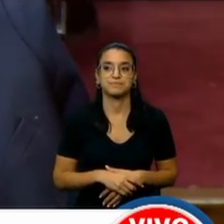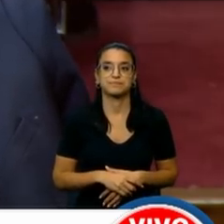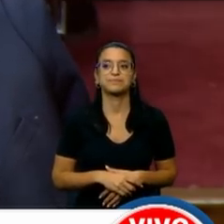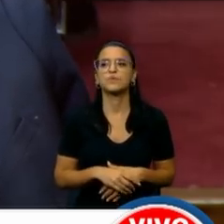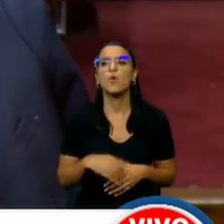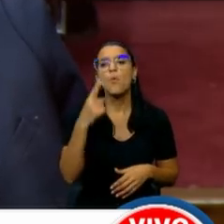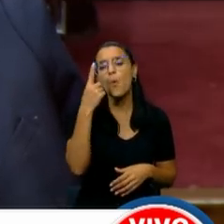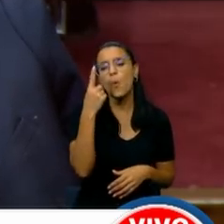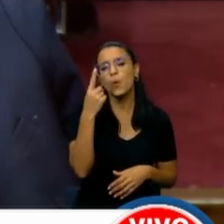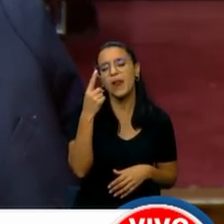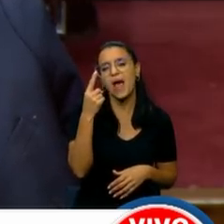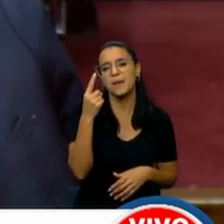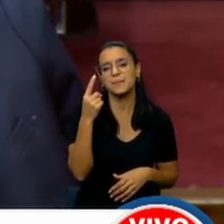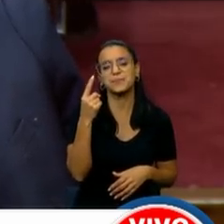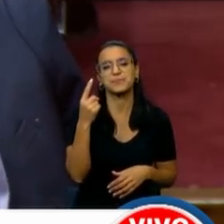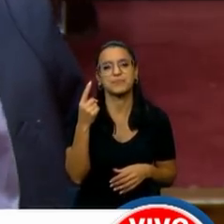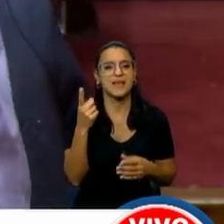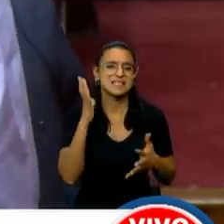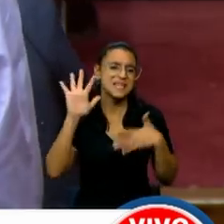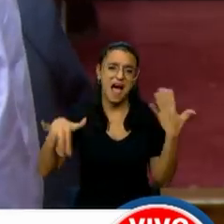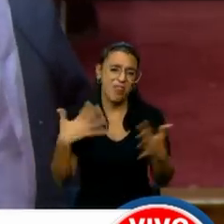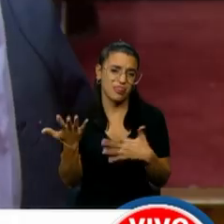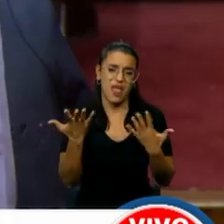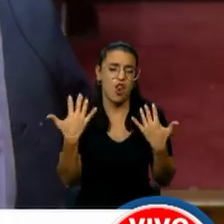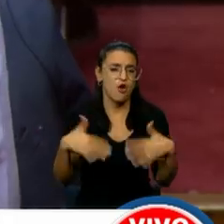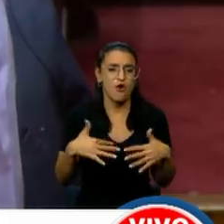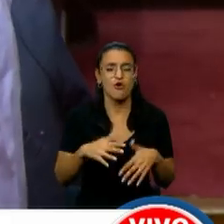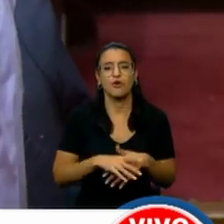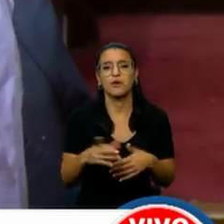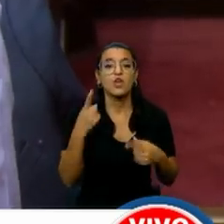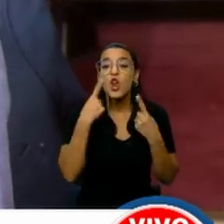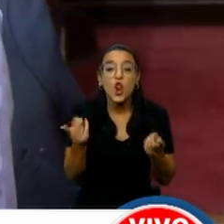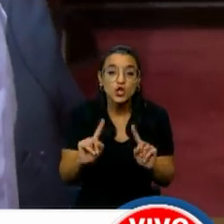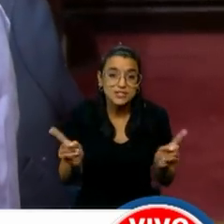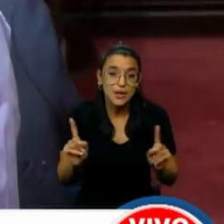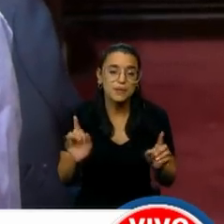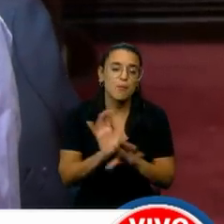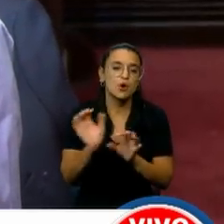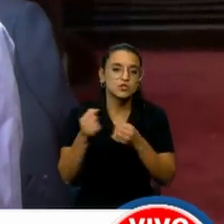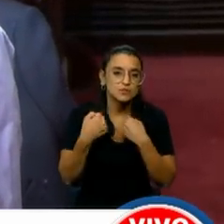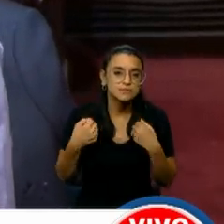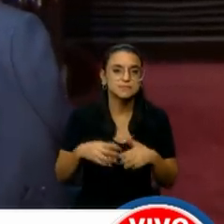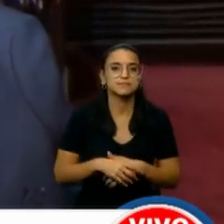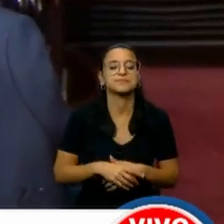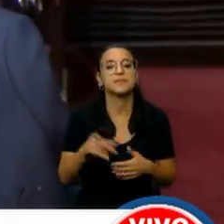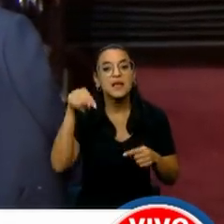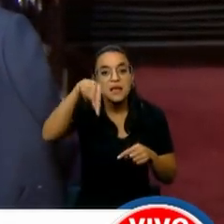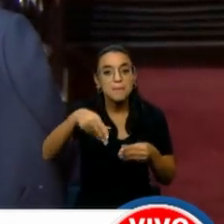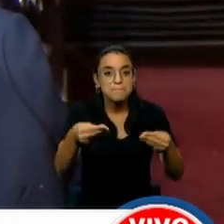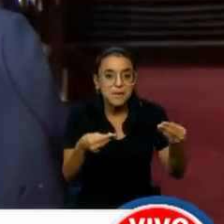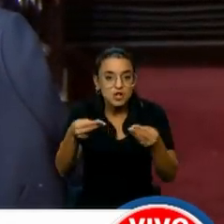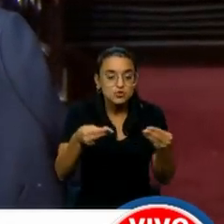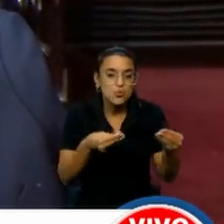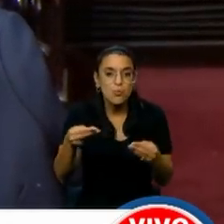es una vela de los escándalos presidentes que está absolutamente invisibilizado es que este presupuesto